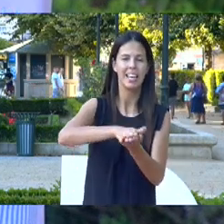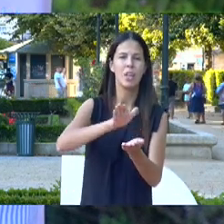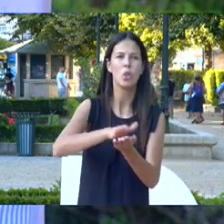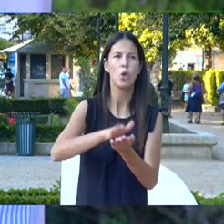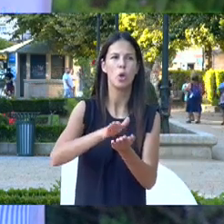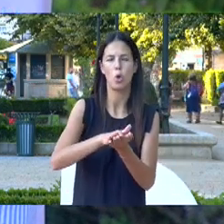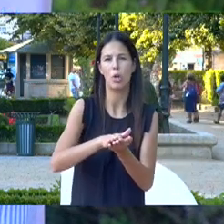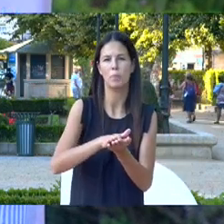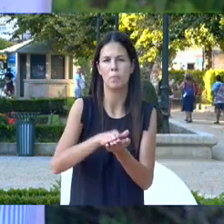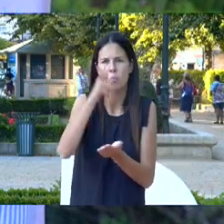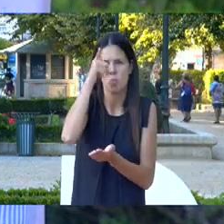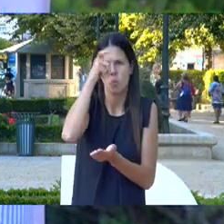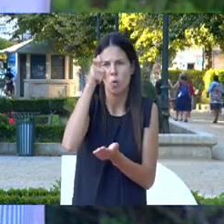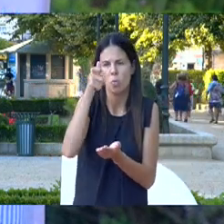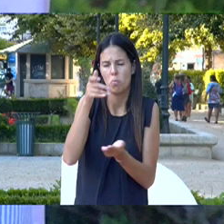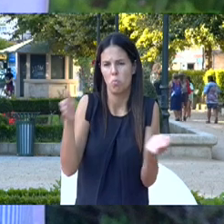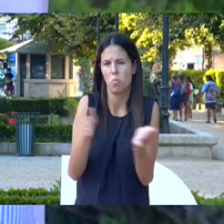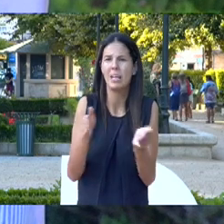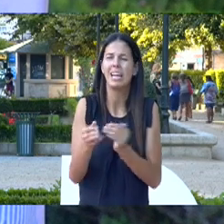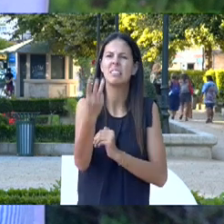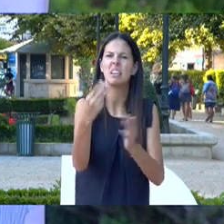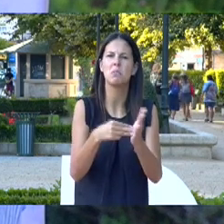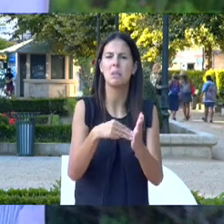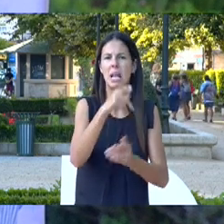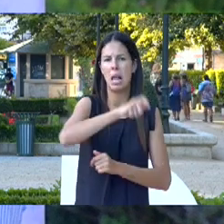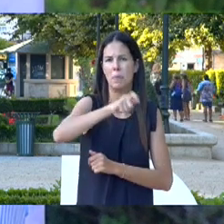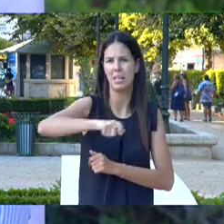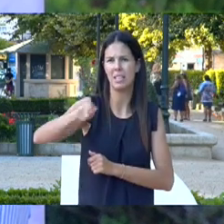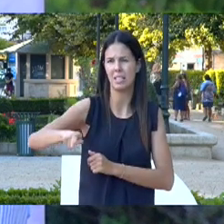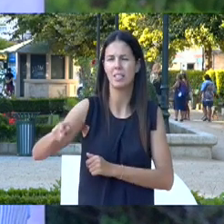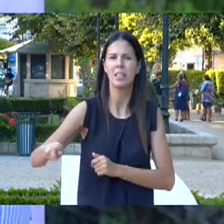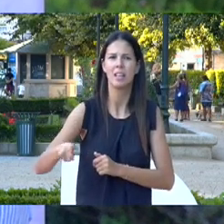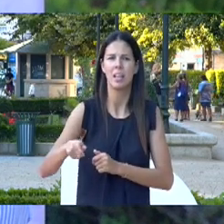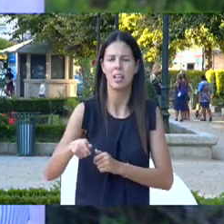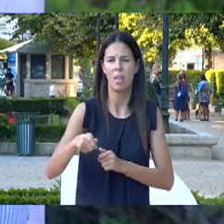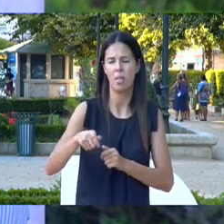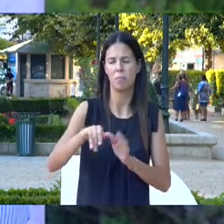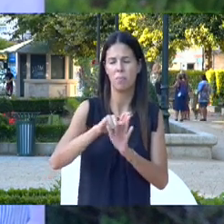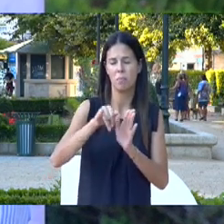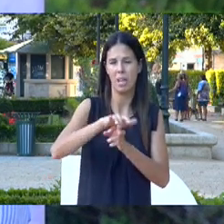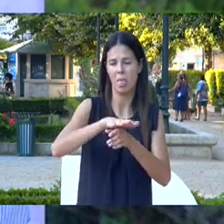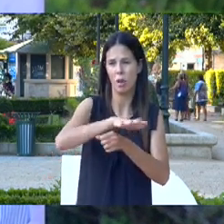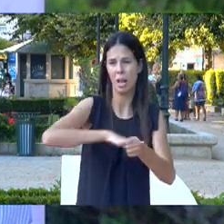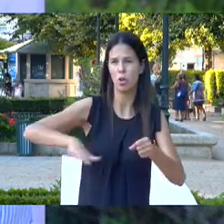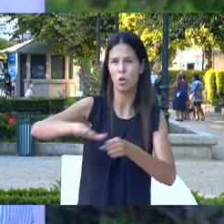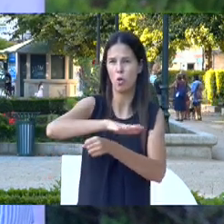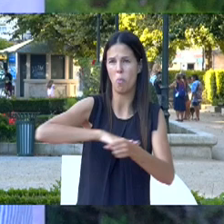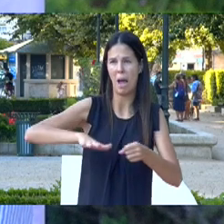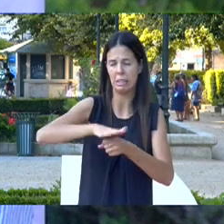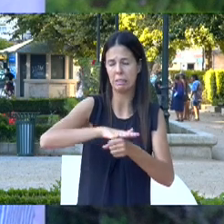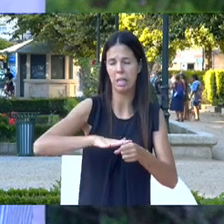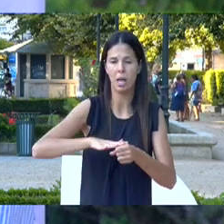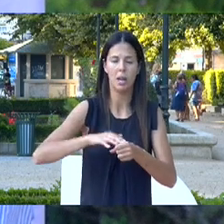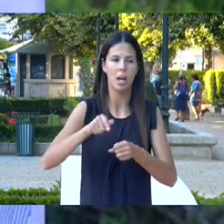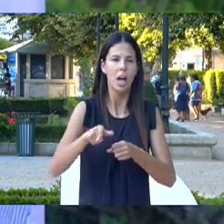unha pequena vila de uns 3.000 habitantes, cabeceira de comarca e do Partido Xudicial,